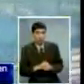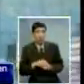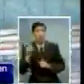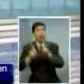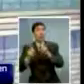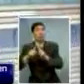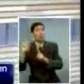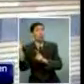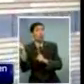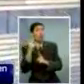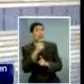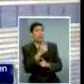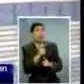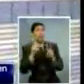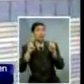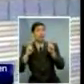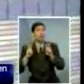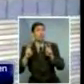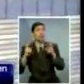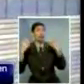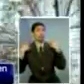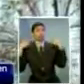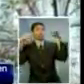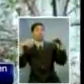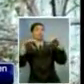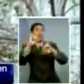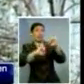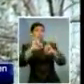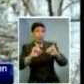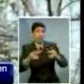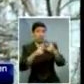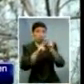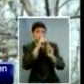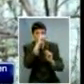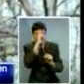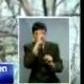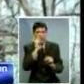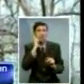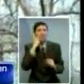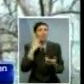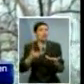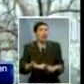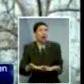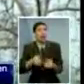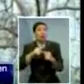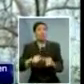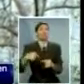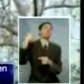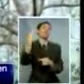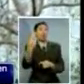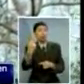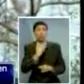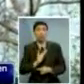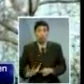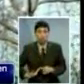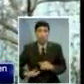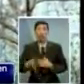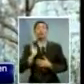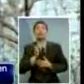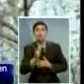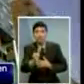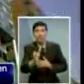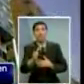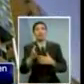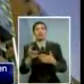críticos de la concesión en la construcción de este hospital que se está amarrando precisamente al próximo gobierno a esta licitación que se